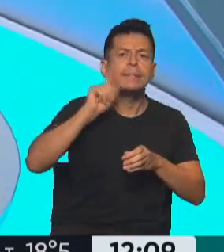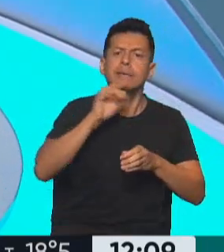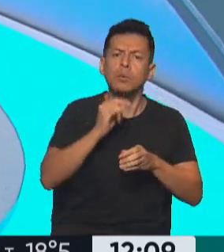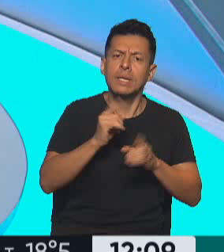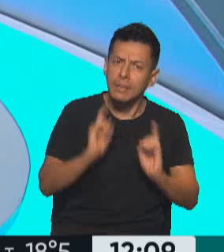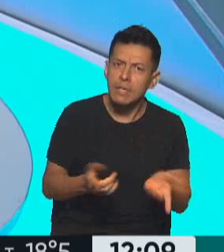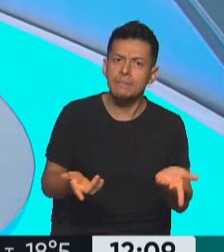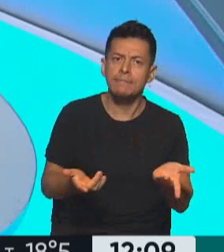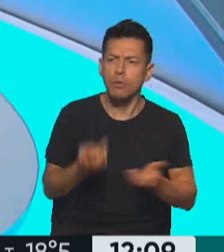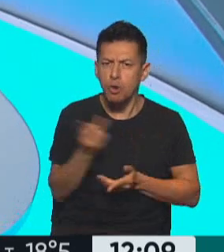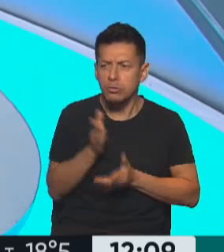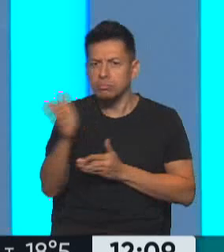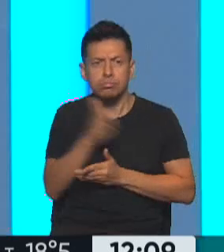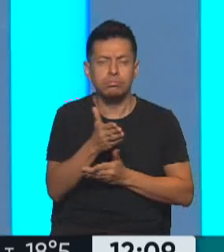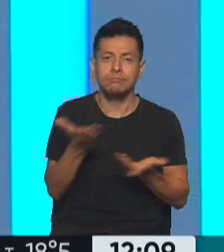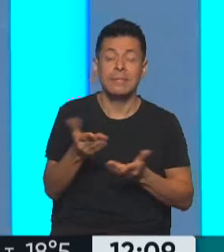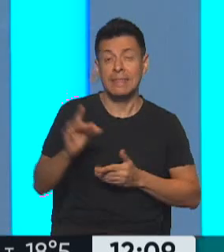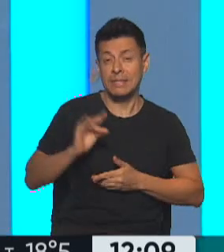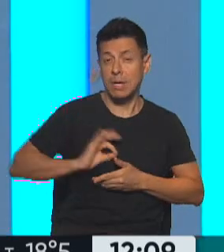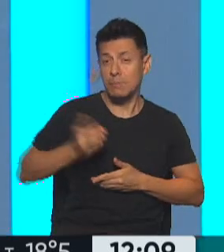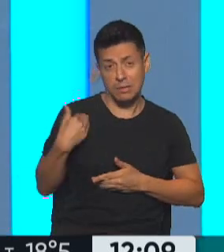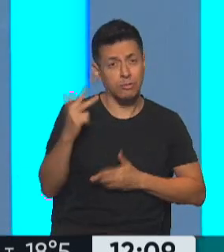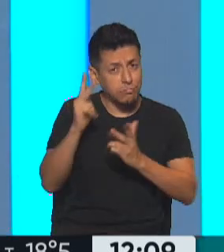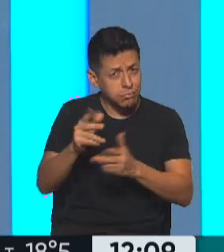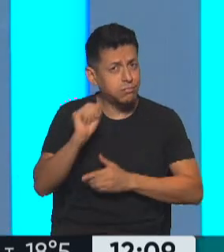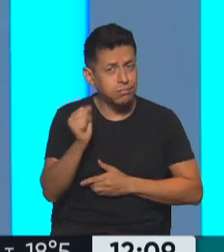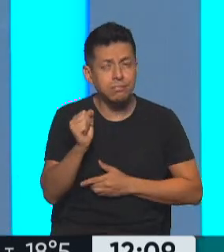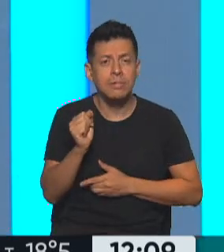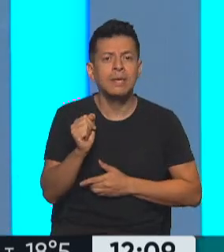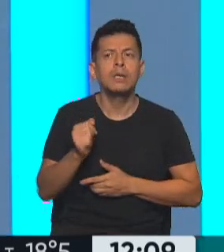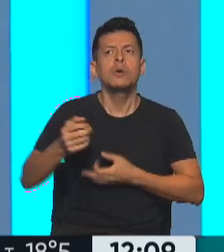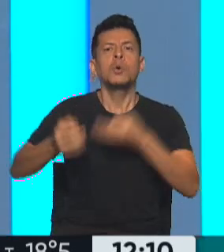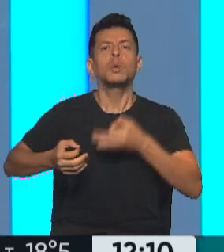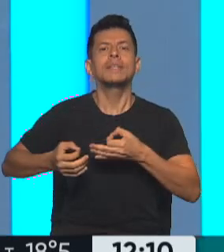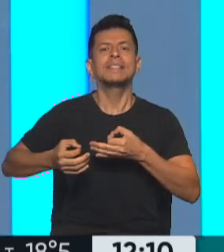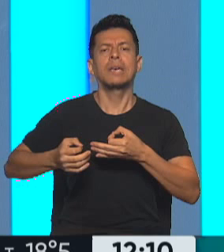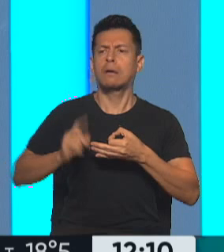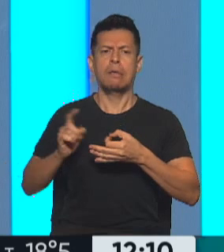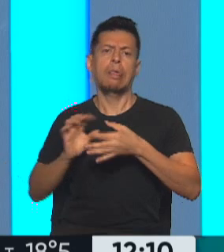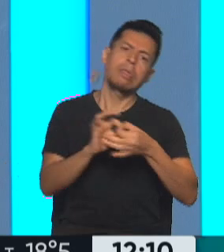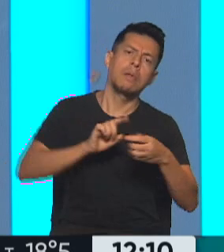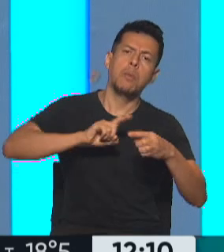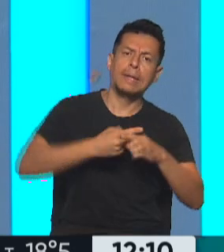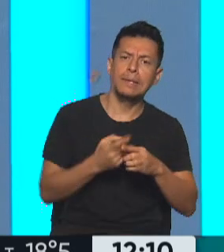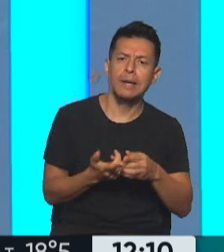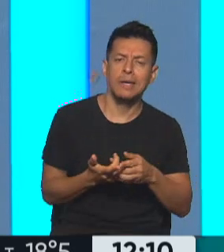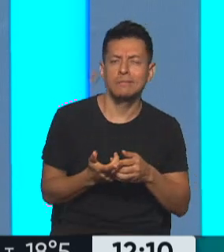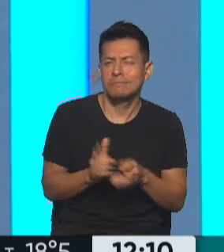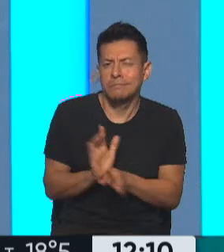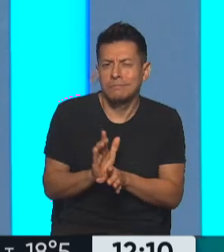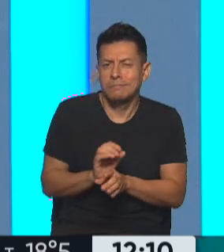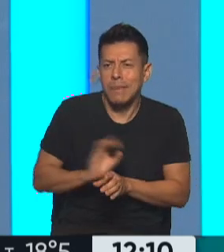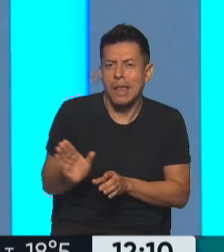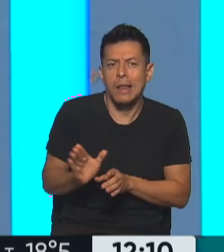lo vengo diciendo desde diciembre del año pasado, ¿no? En vez de impartir justicia, quieren hacer política, y es lo que no está llamado a ser